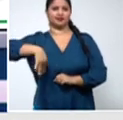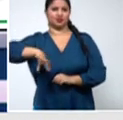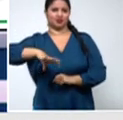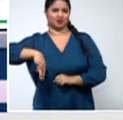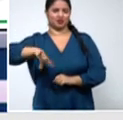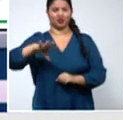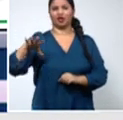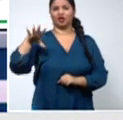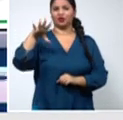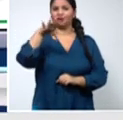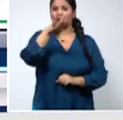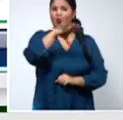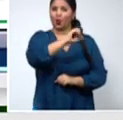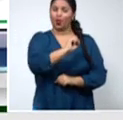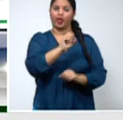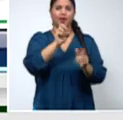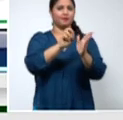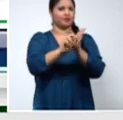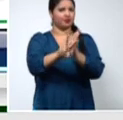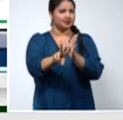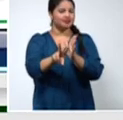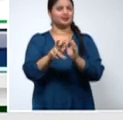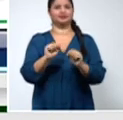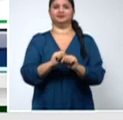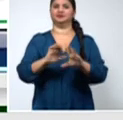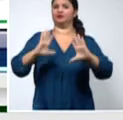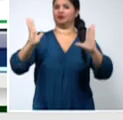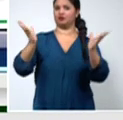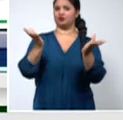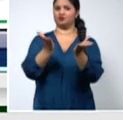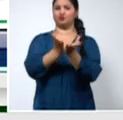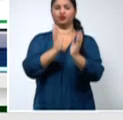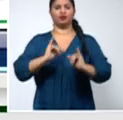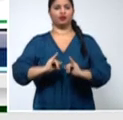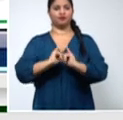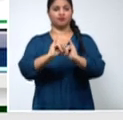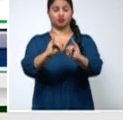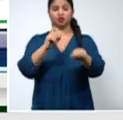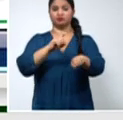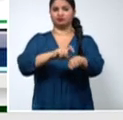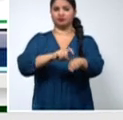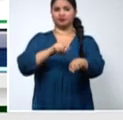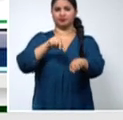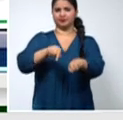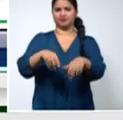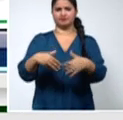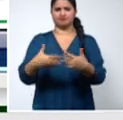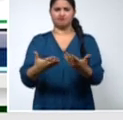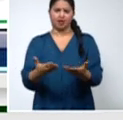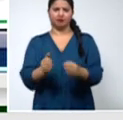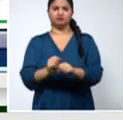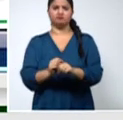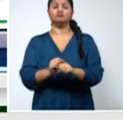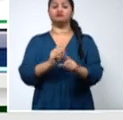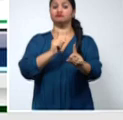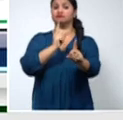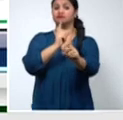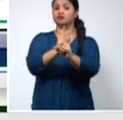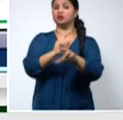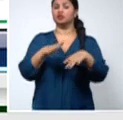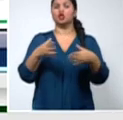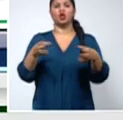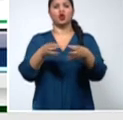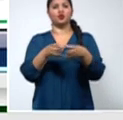del mundo. Ya es noticia, circula en los medios internacionales de prensa que durante un nuevo encuentro con el grupo de expertos